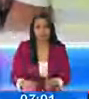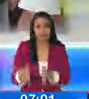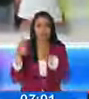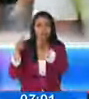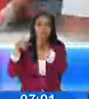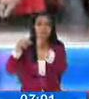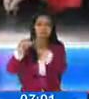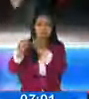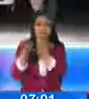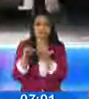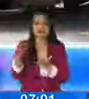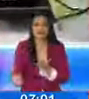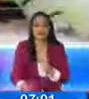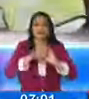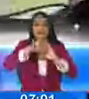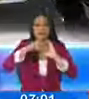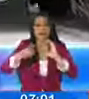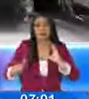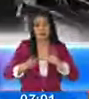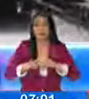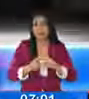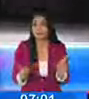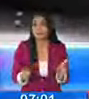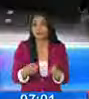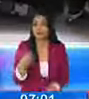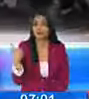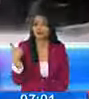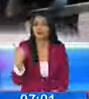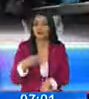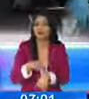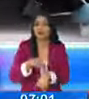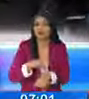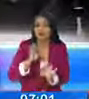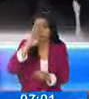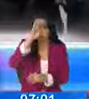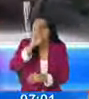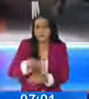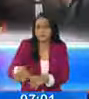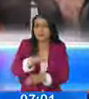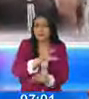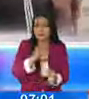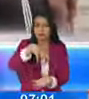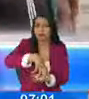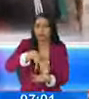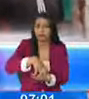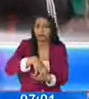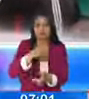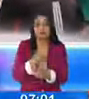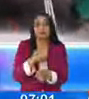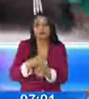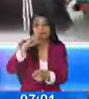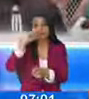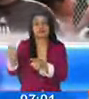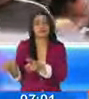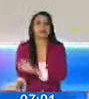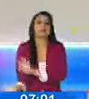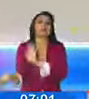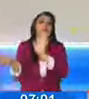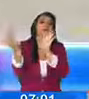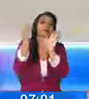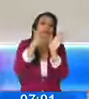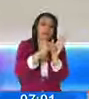del cantón, pero se conoció que al momento no se contaba con un médico legista en la provincia, por lo que el pequeño cadáver tuvo que ser trasladado